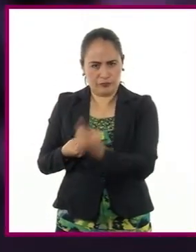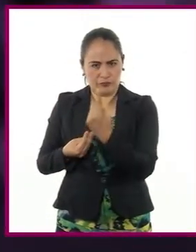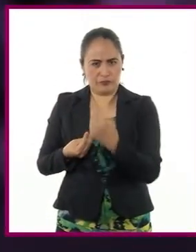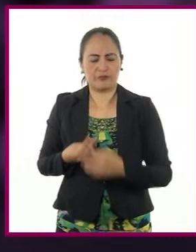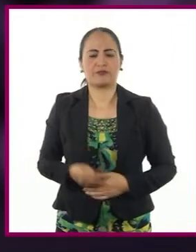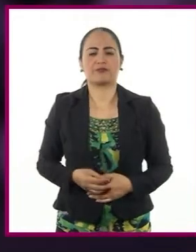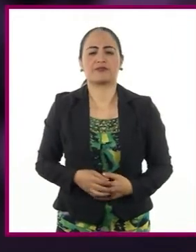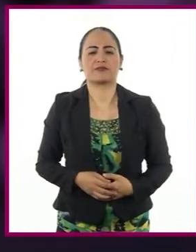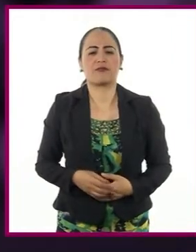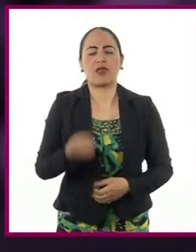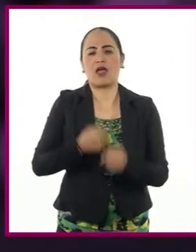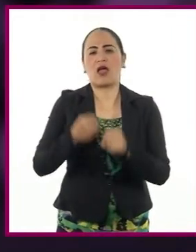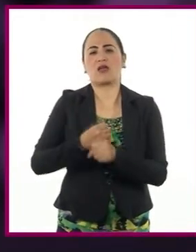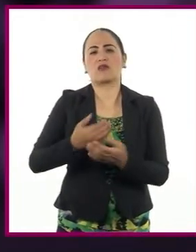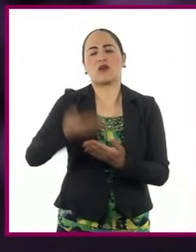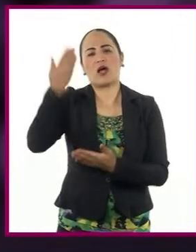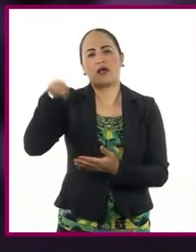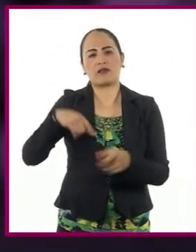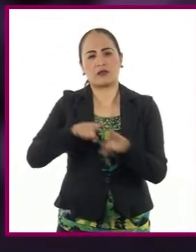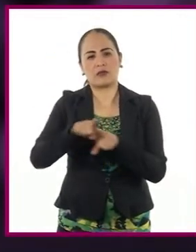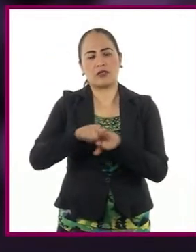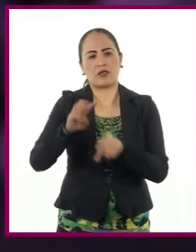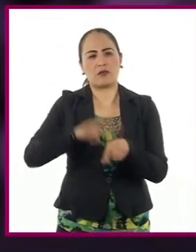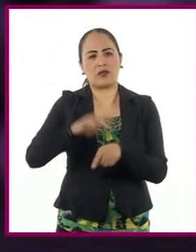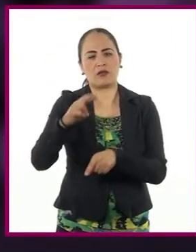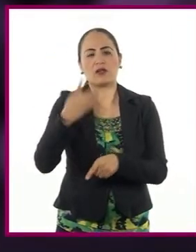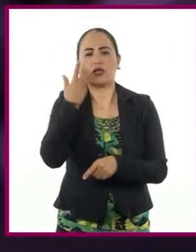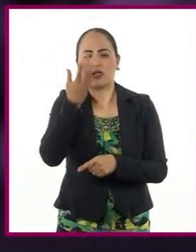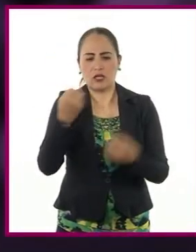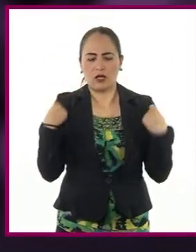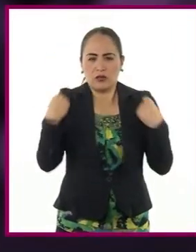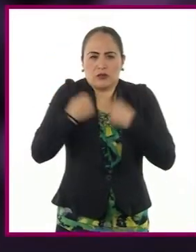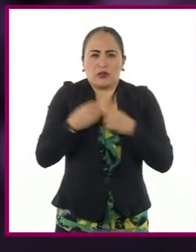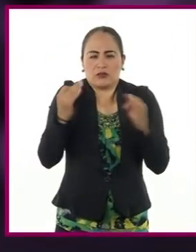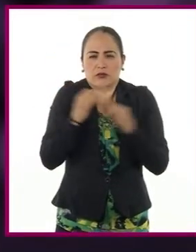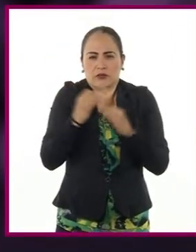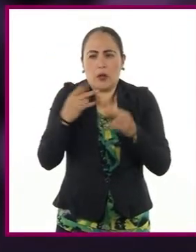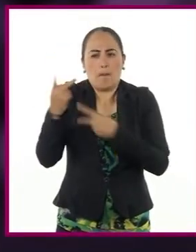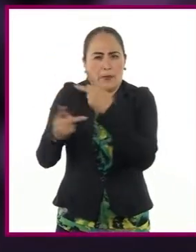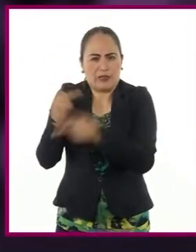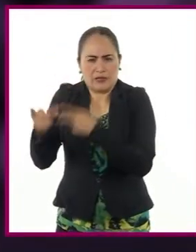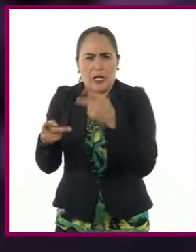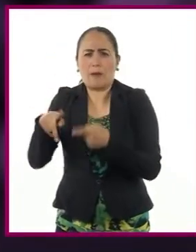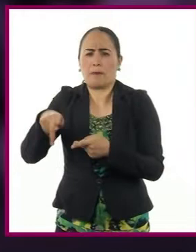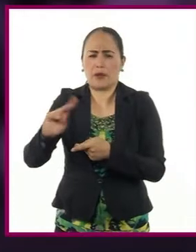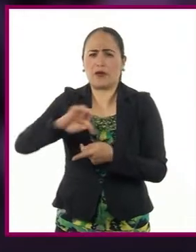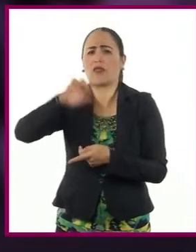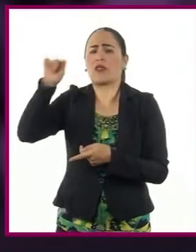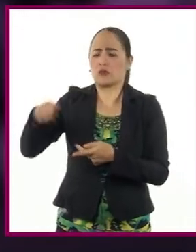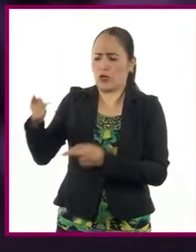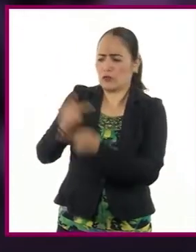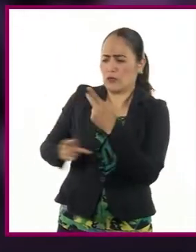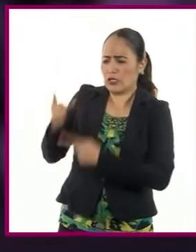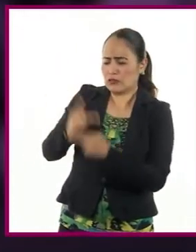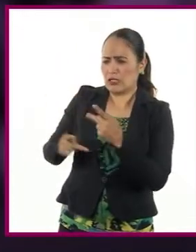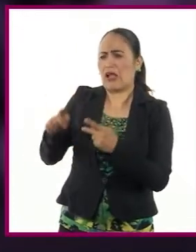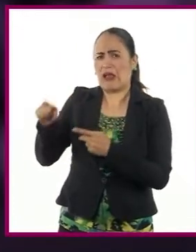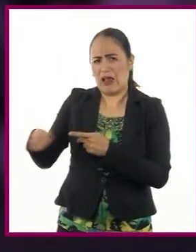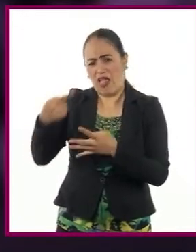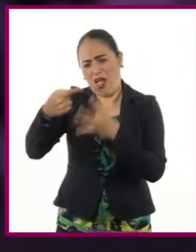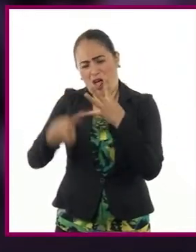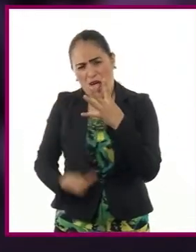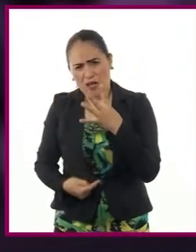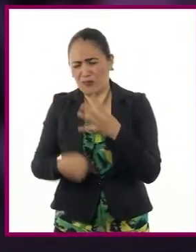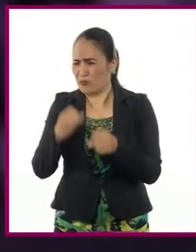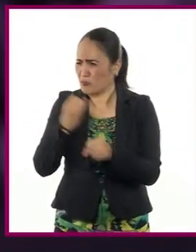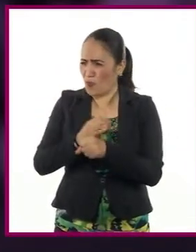Hace unos años, mi hermana mayor quería que le prestara un suéter, pero cuando yo le pedí algo prestado exigía a cambio cosas imposibles de cumplir,